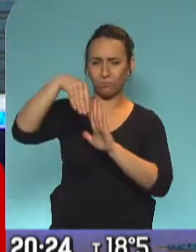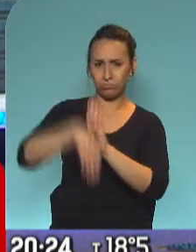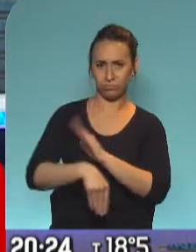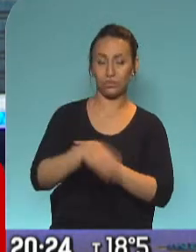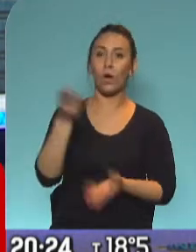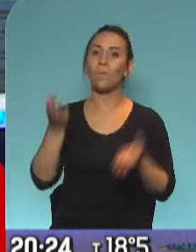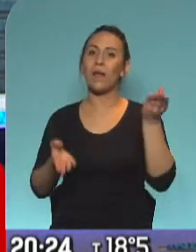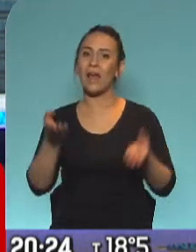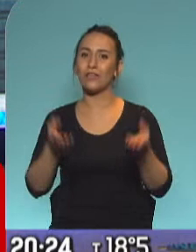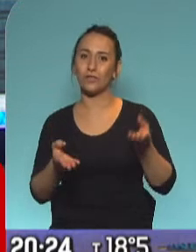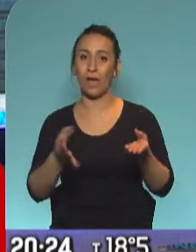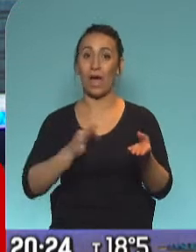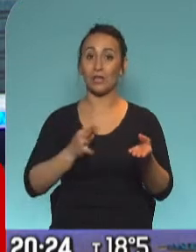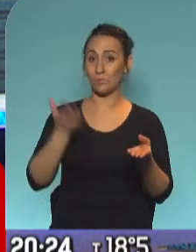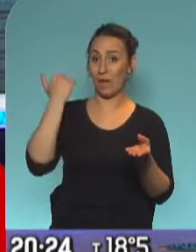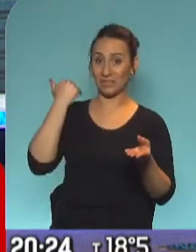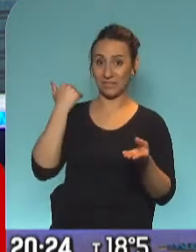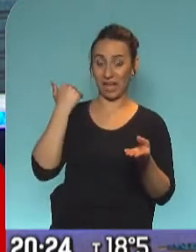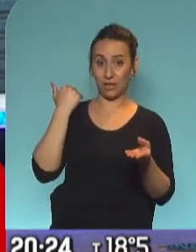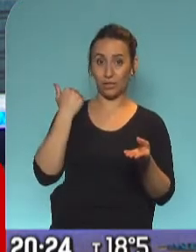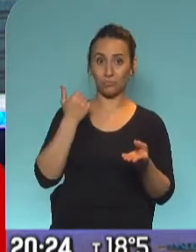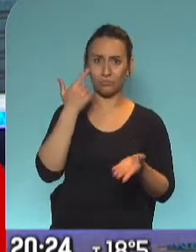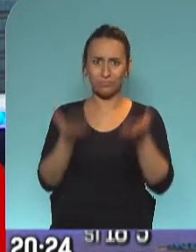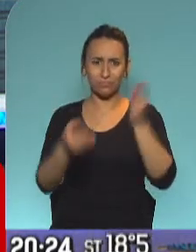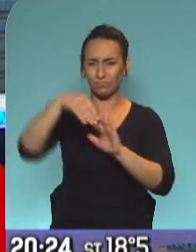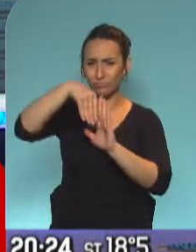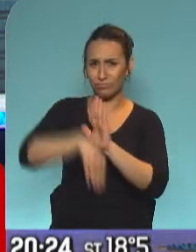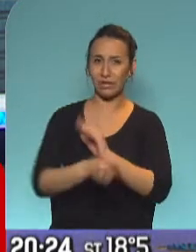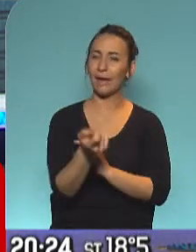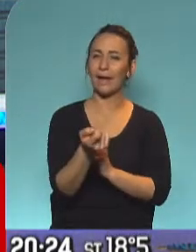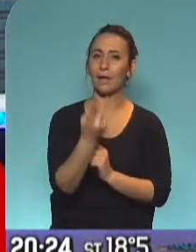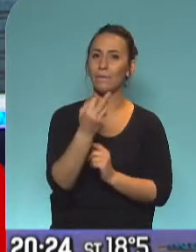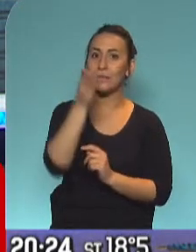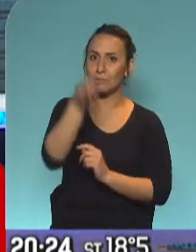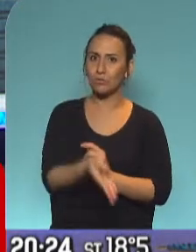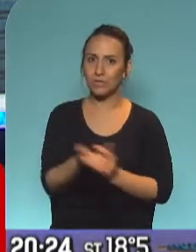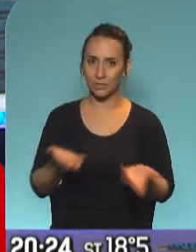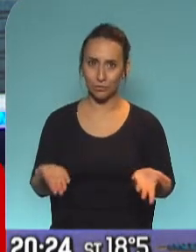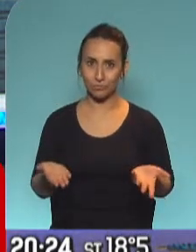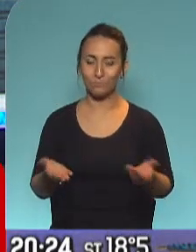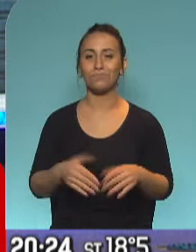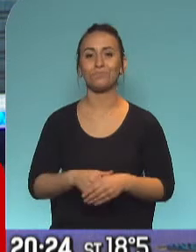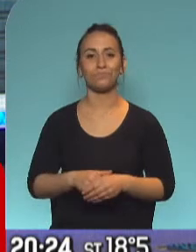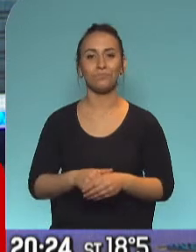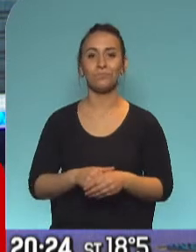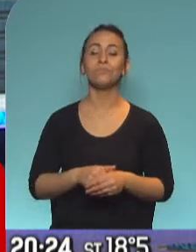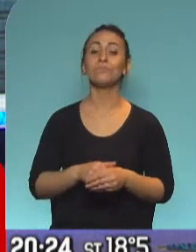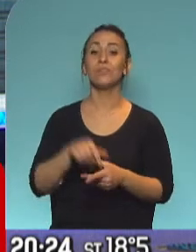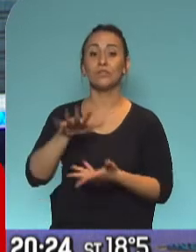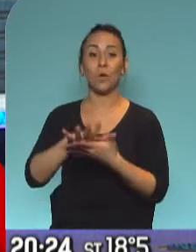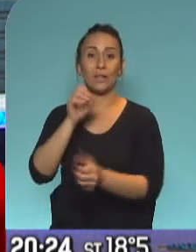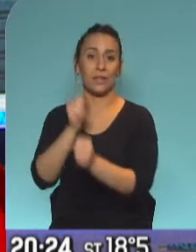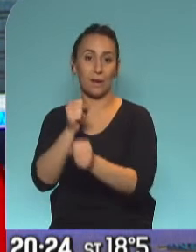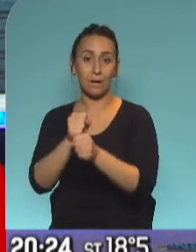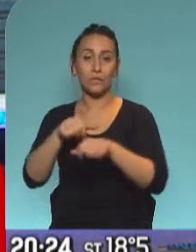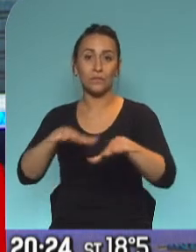2019 de casi 20% mira más información con lo que tiene que ver bueno seguimos con el empleo la situación laboral en